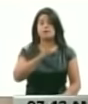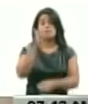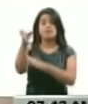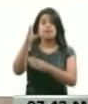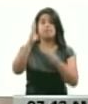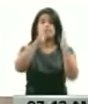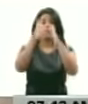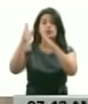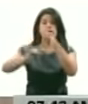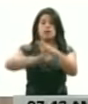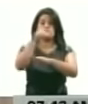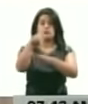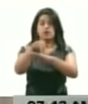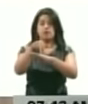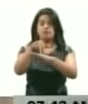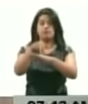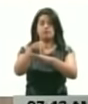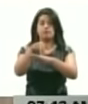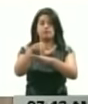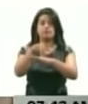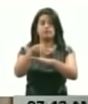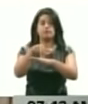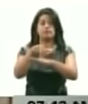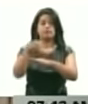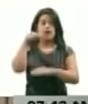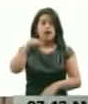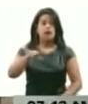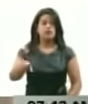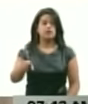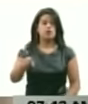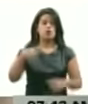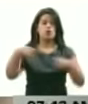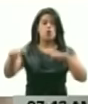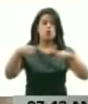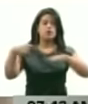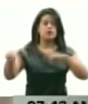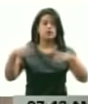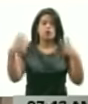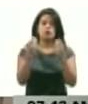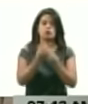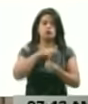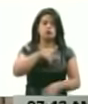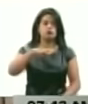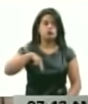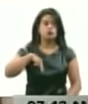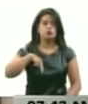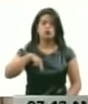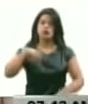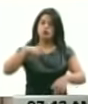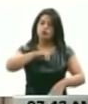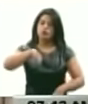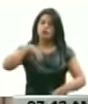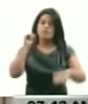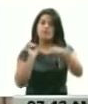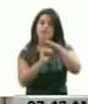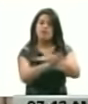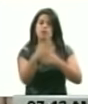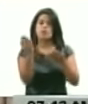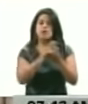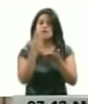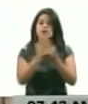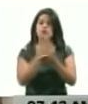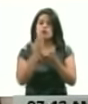Biblioteca Nacional y allí coordinan con nosotros, y nosotros le enviamos el libro a través de la